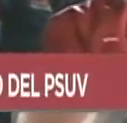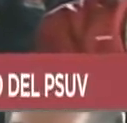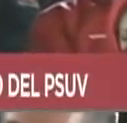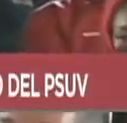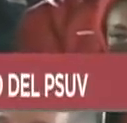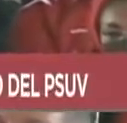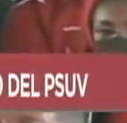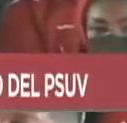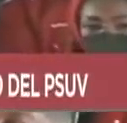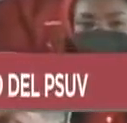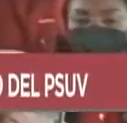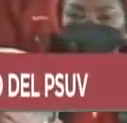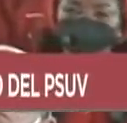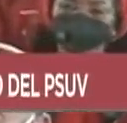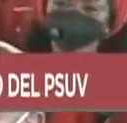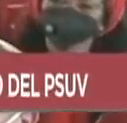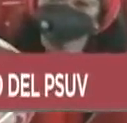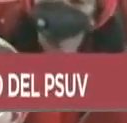lugar, presidente,